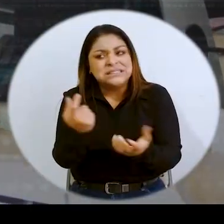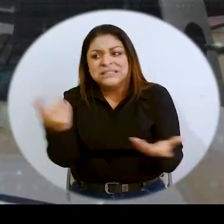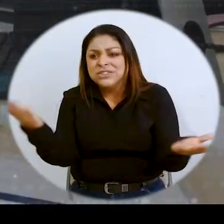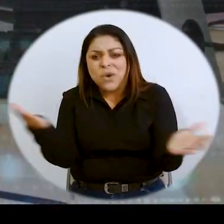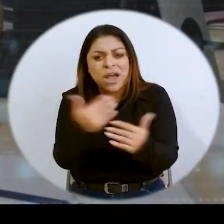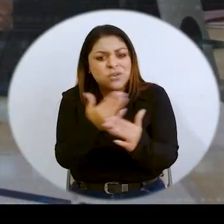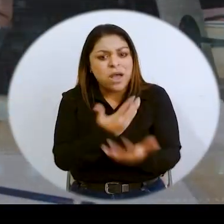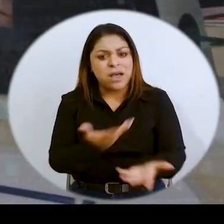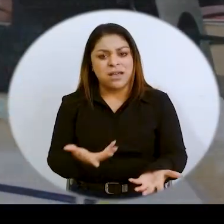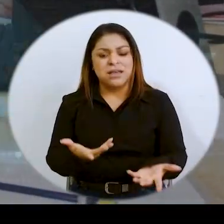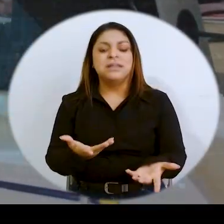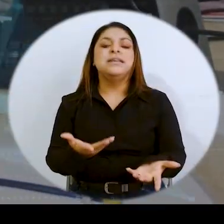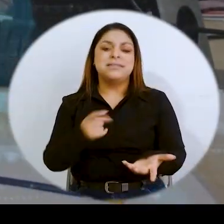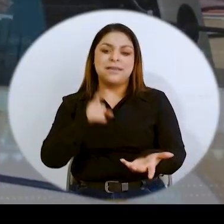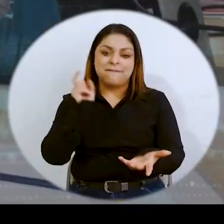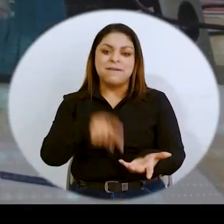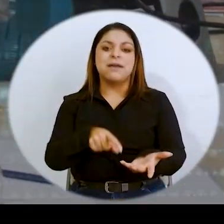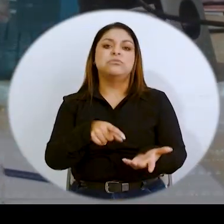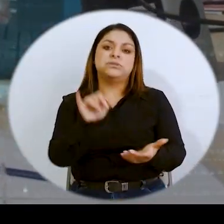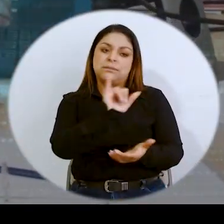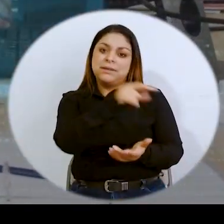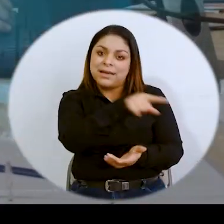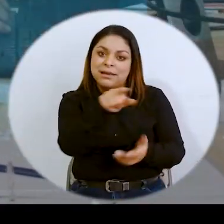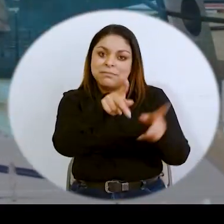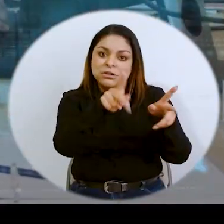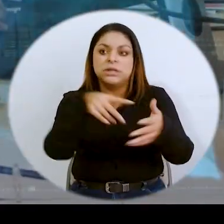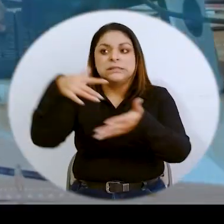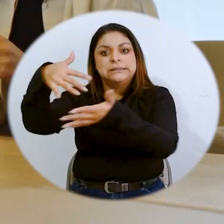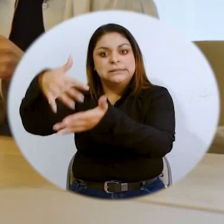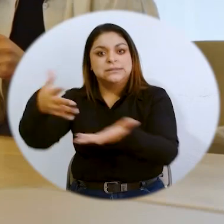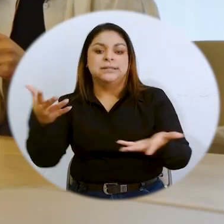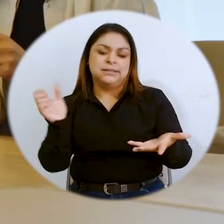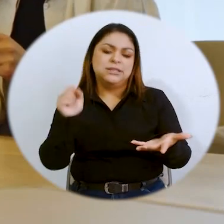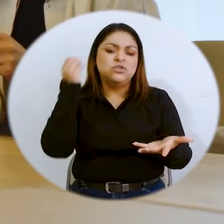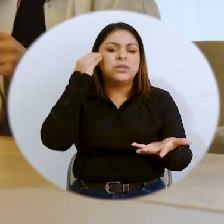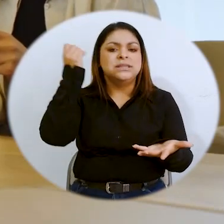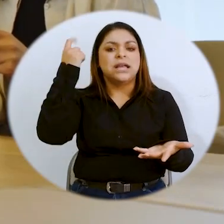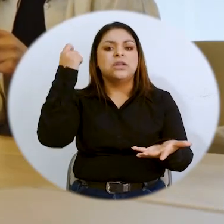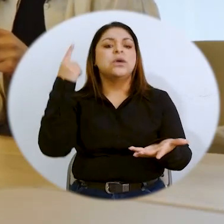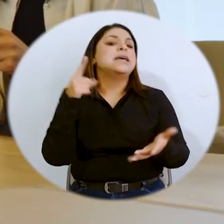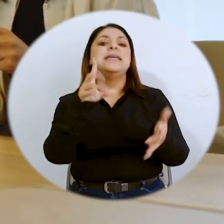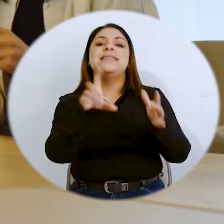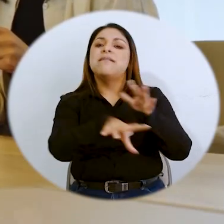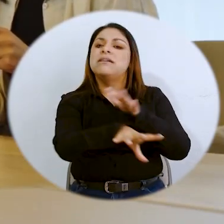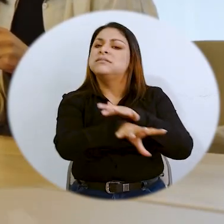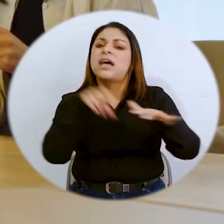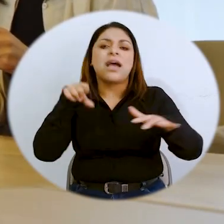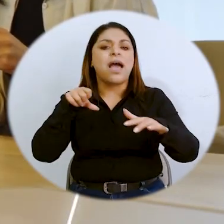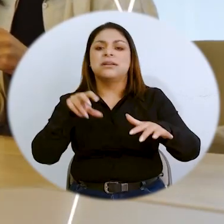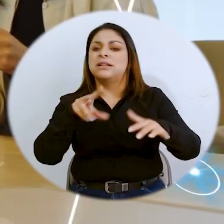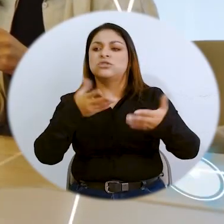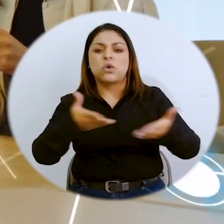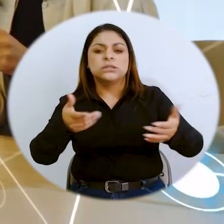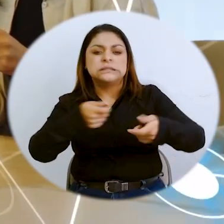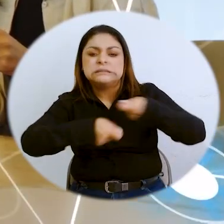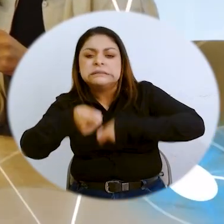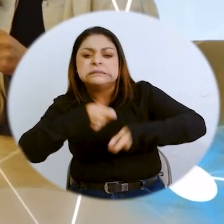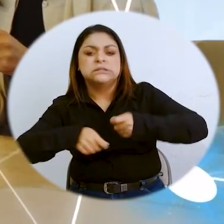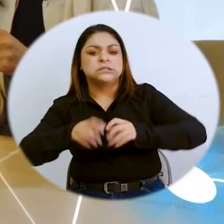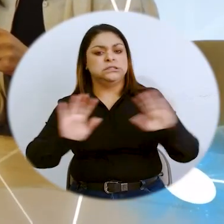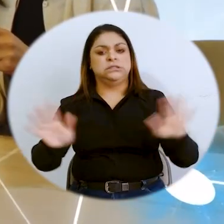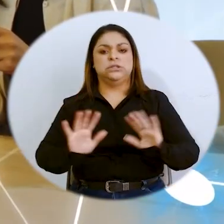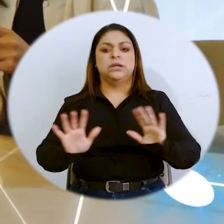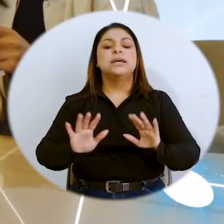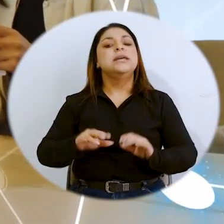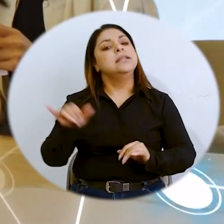falta en Turrialba, y también sé que hay muchas personas a las que hay que llevar a educar, hay que sacarla de lo ilícito, y de lo ilícito y de